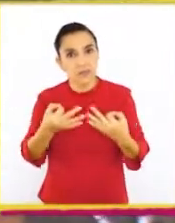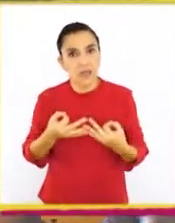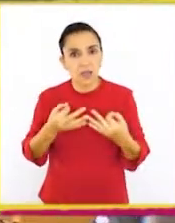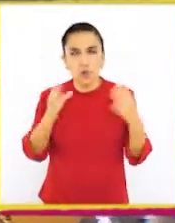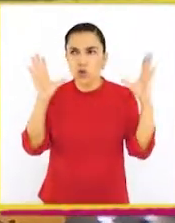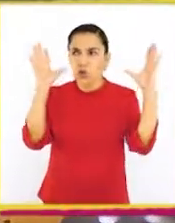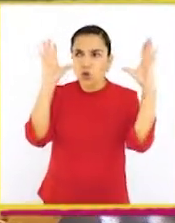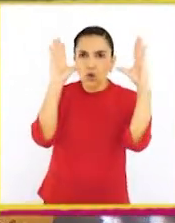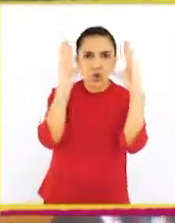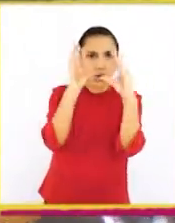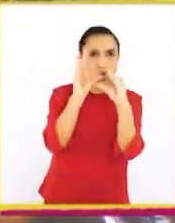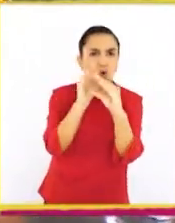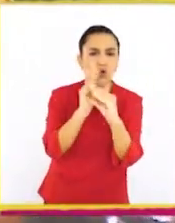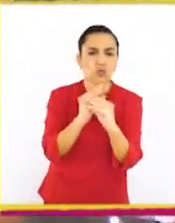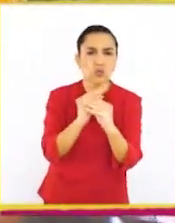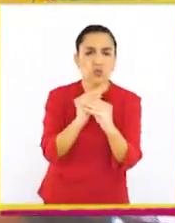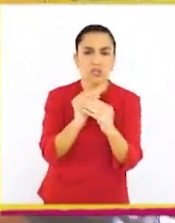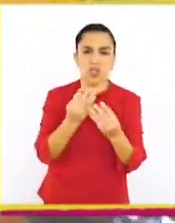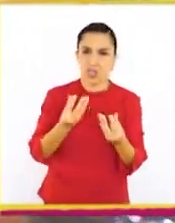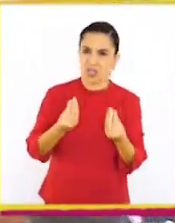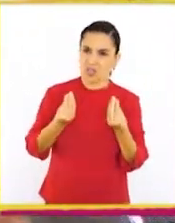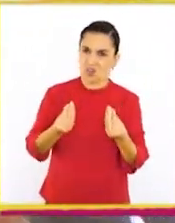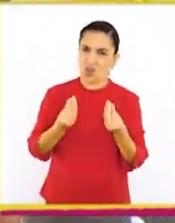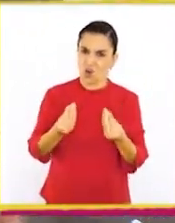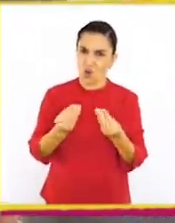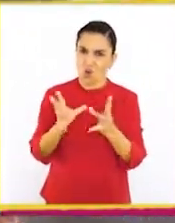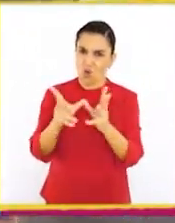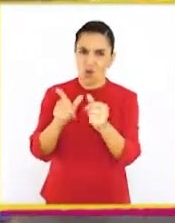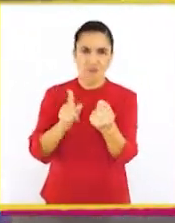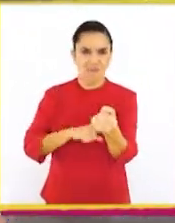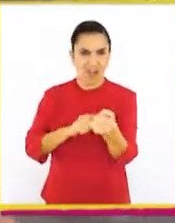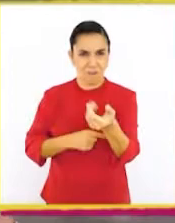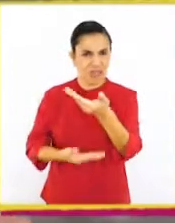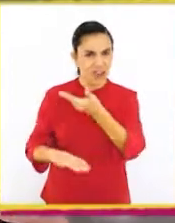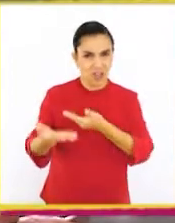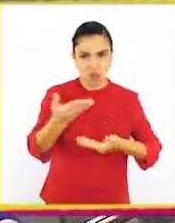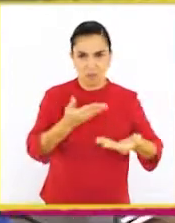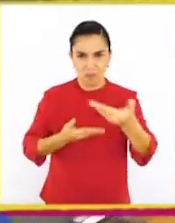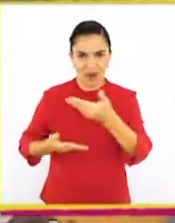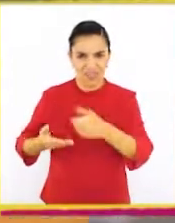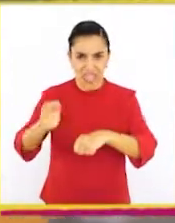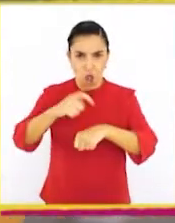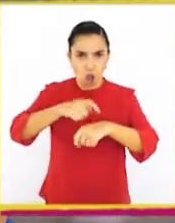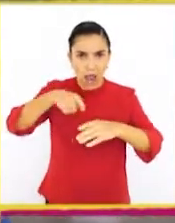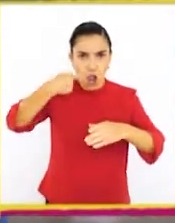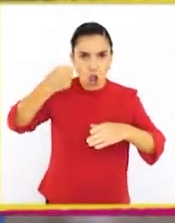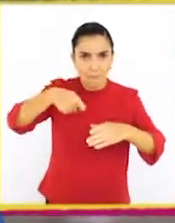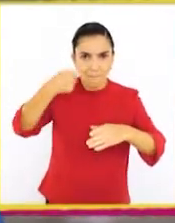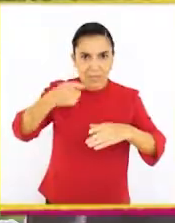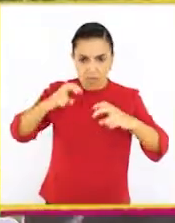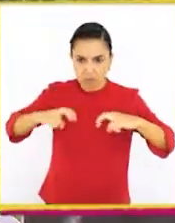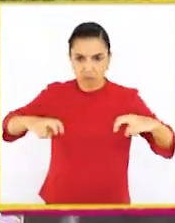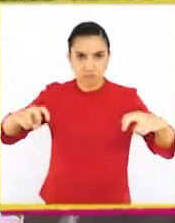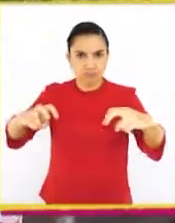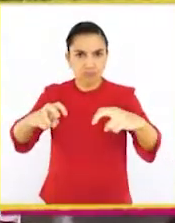Exacto, se va a poner oscuro. ¿Y cómo vamos a hacer algo juntos como familia a la hora de comida?